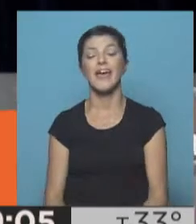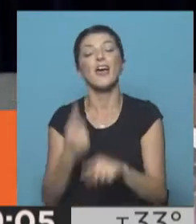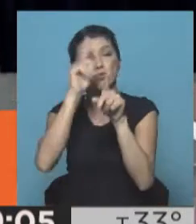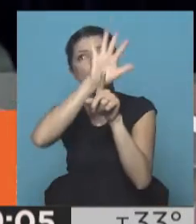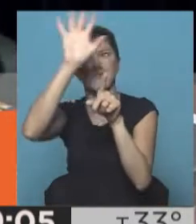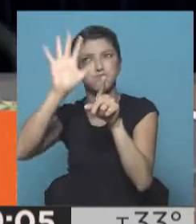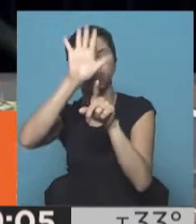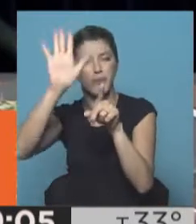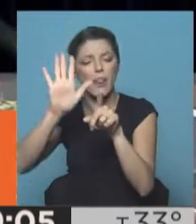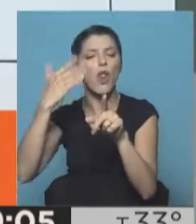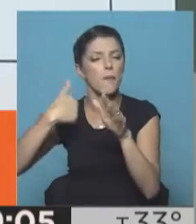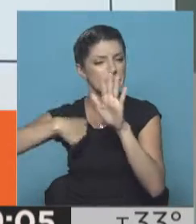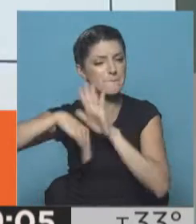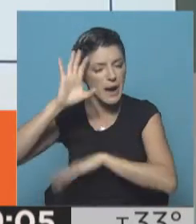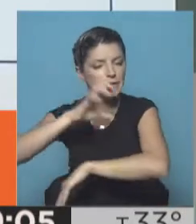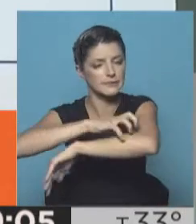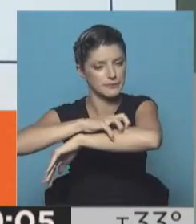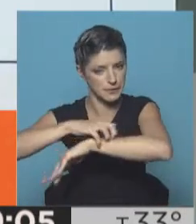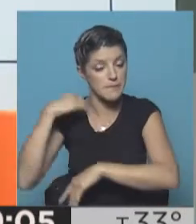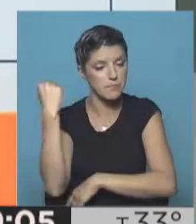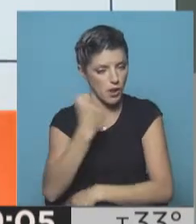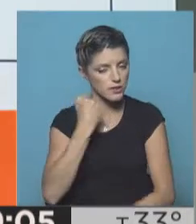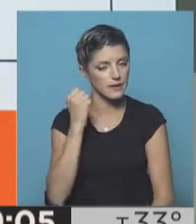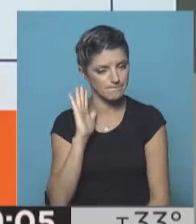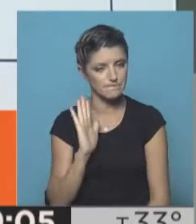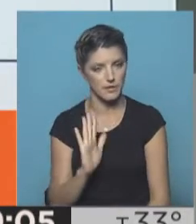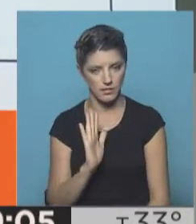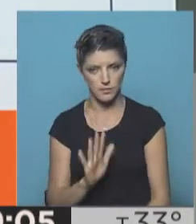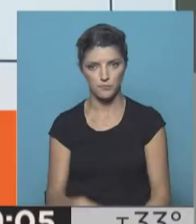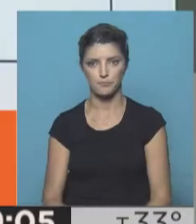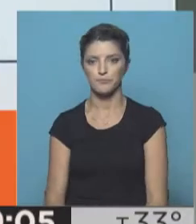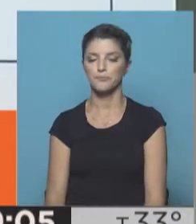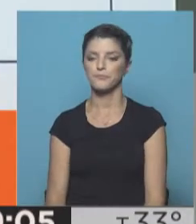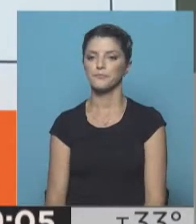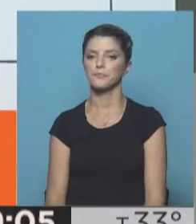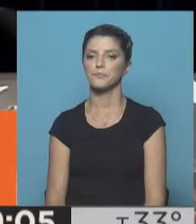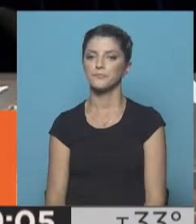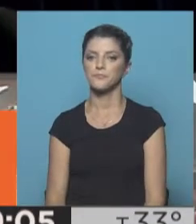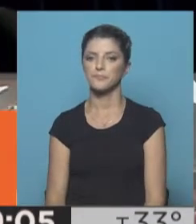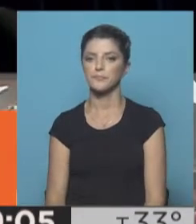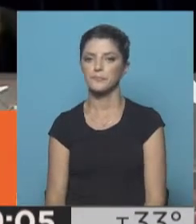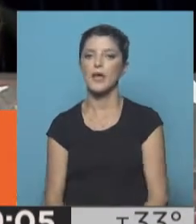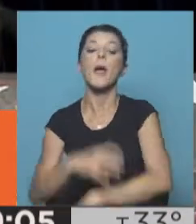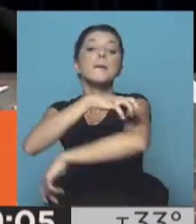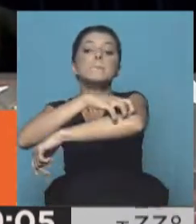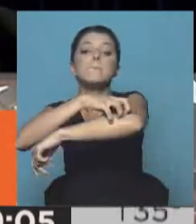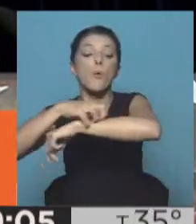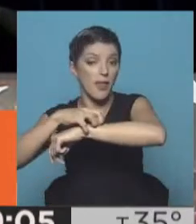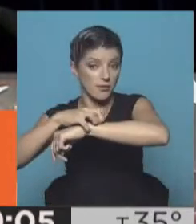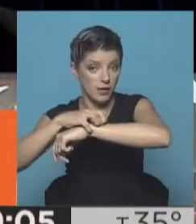uno de los que tienen un peso importante. Es un peso relativo de la pobreza que